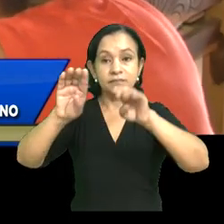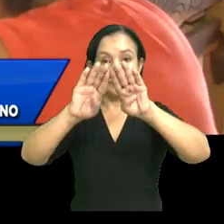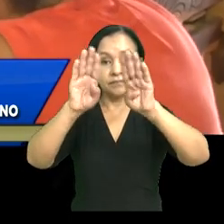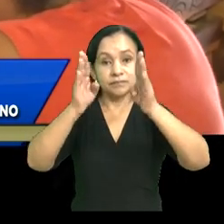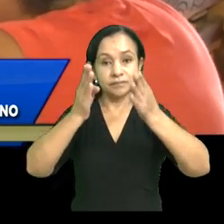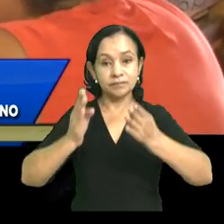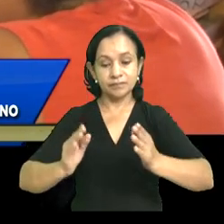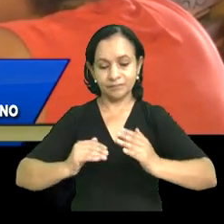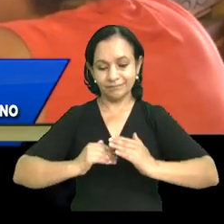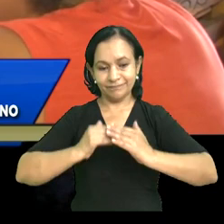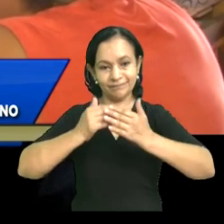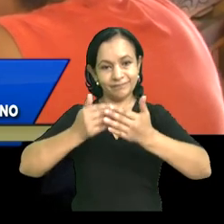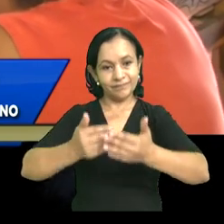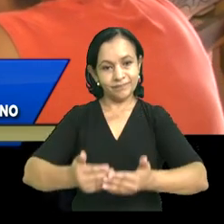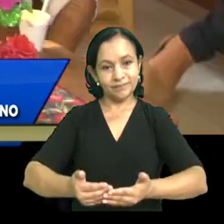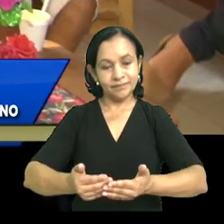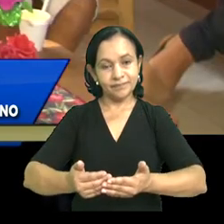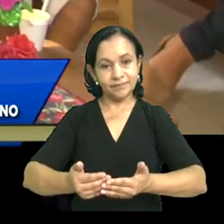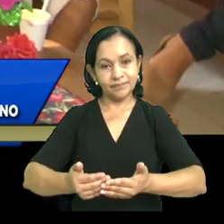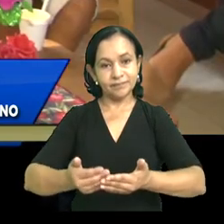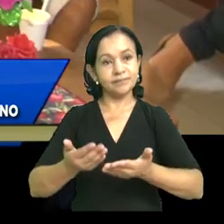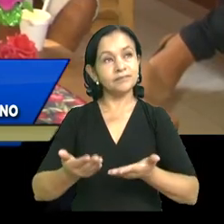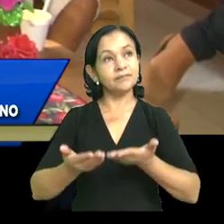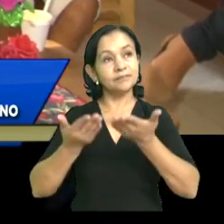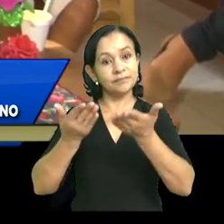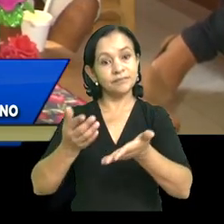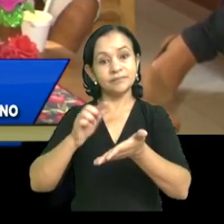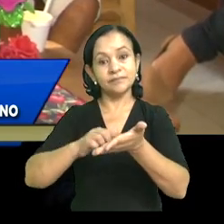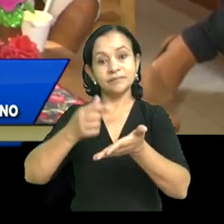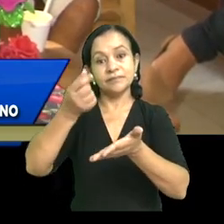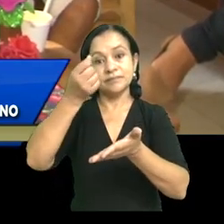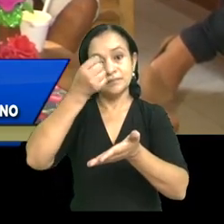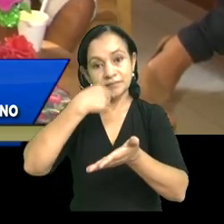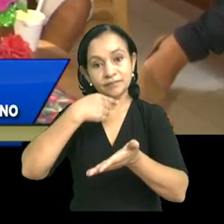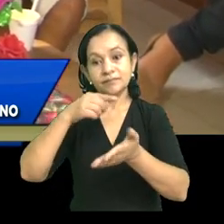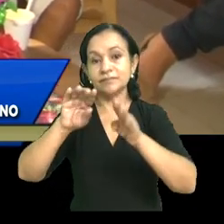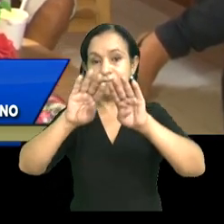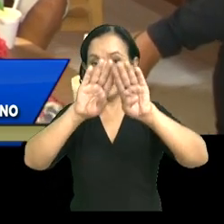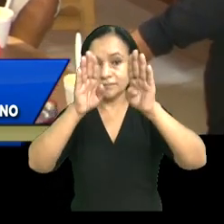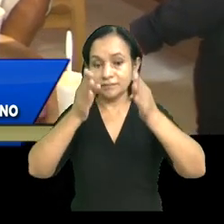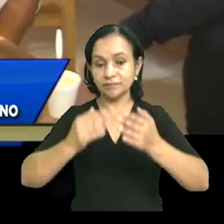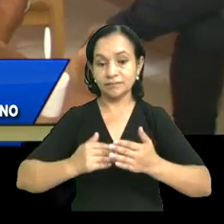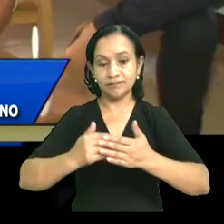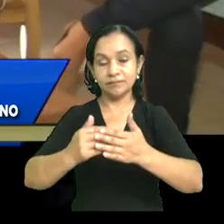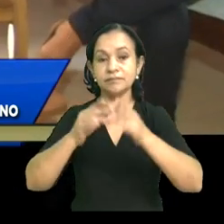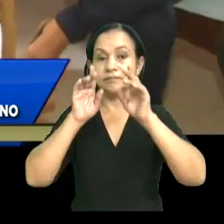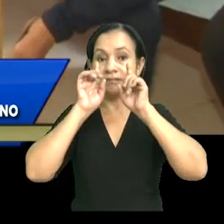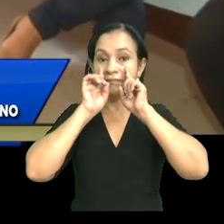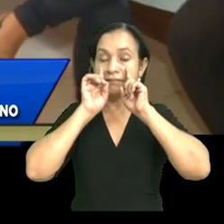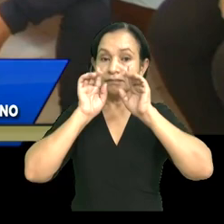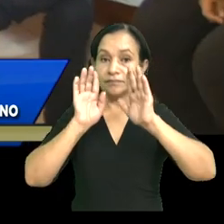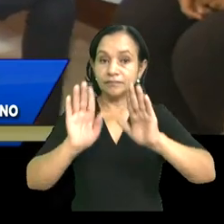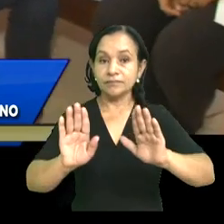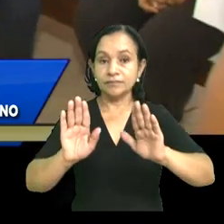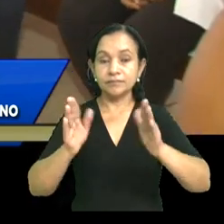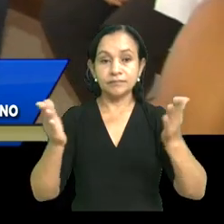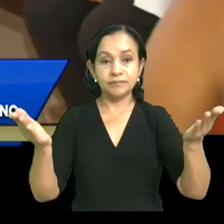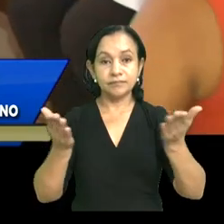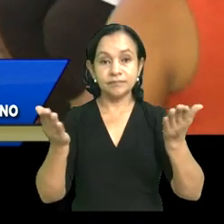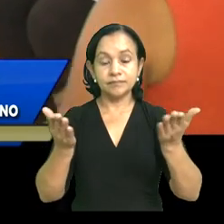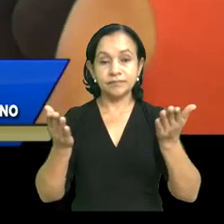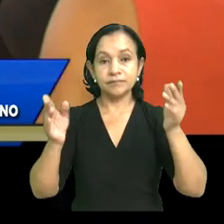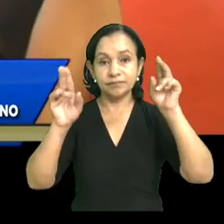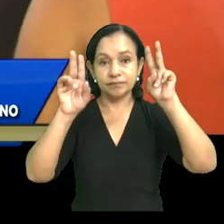maternas. Tenemos también la entrega de medicamentos, se le entregan medicamentos, la seguridad